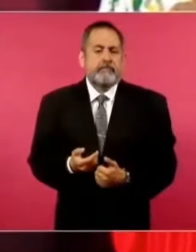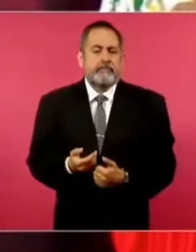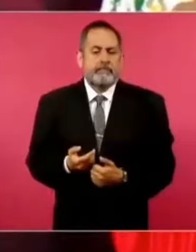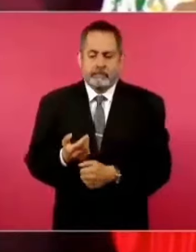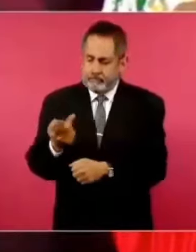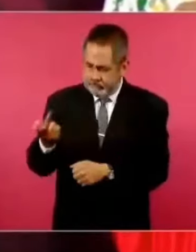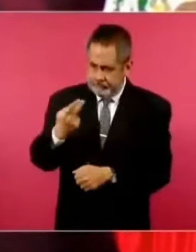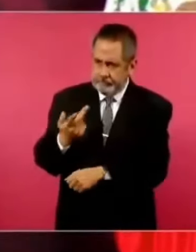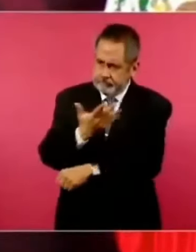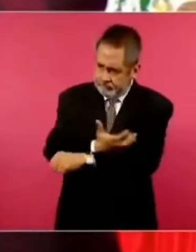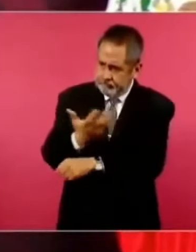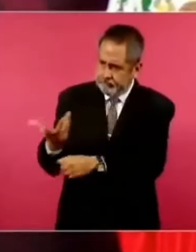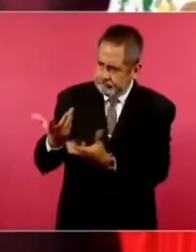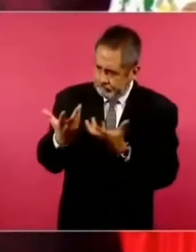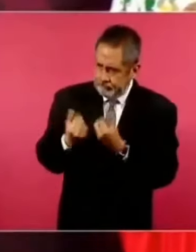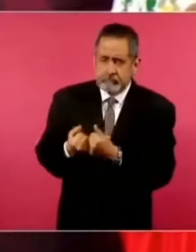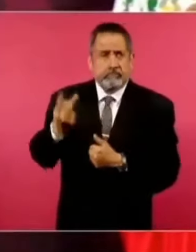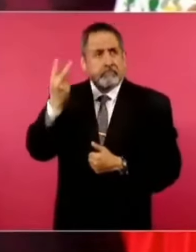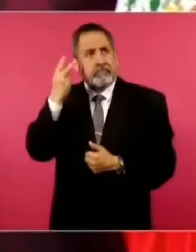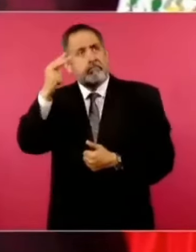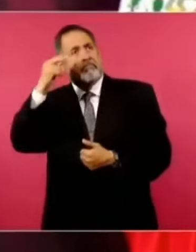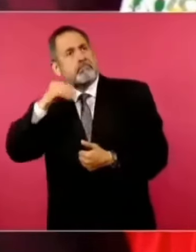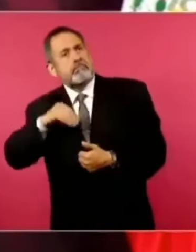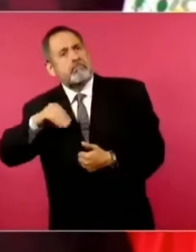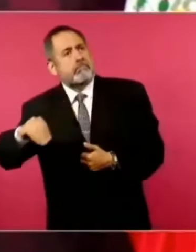ir juntos.